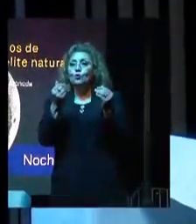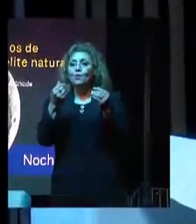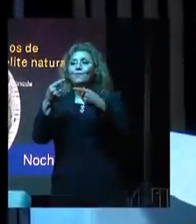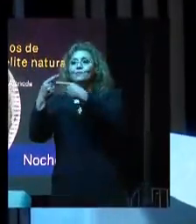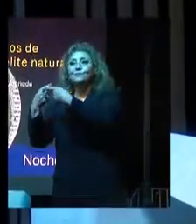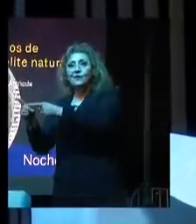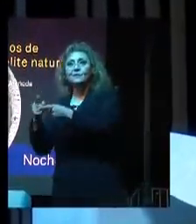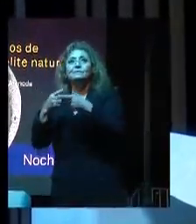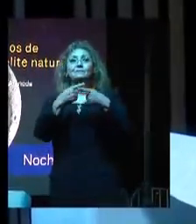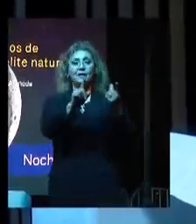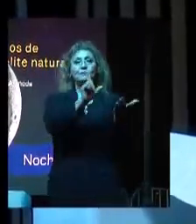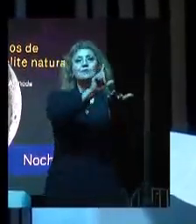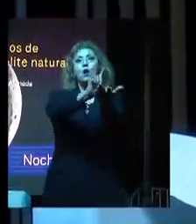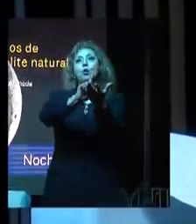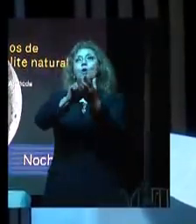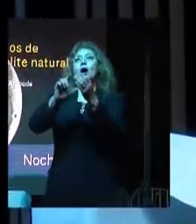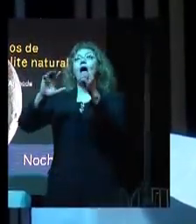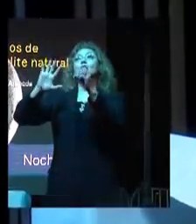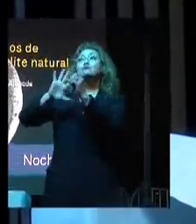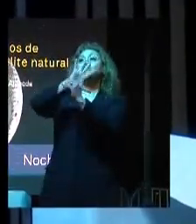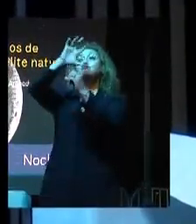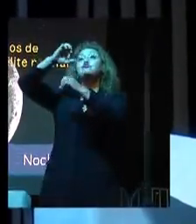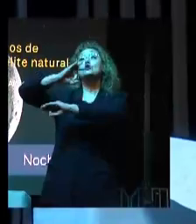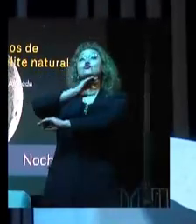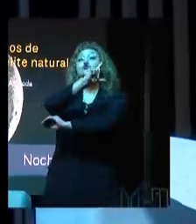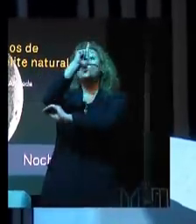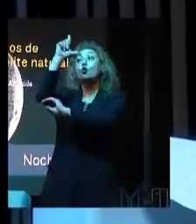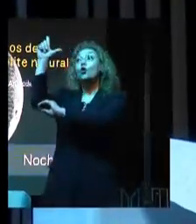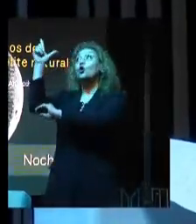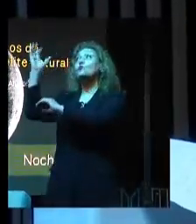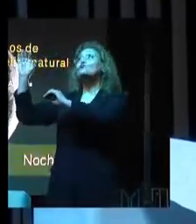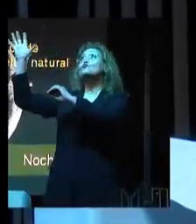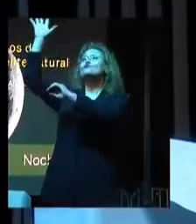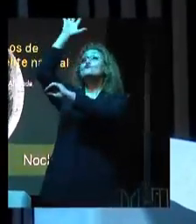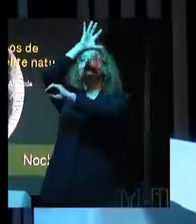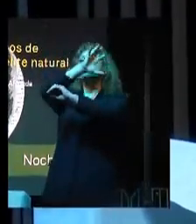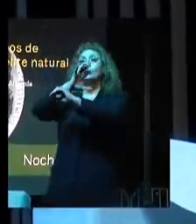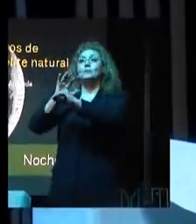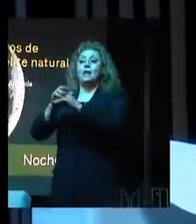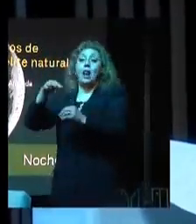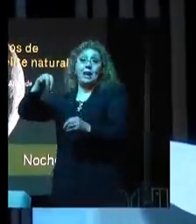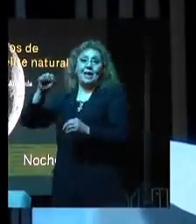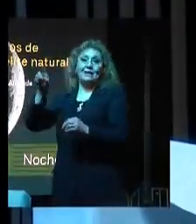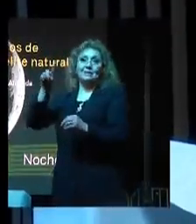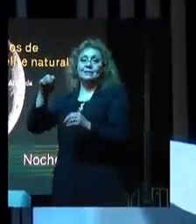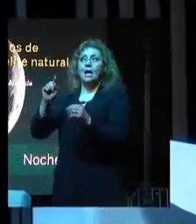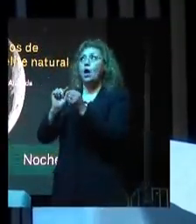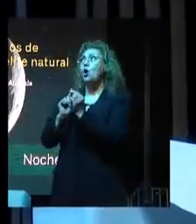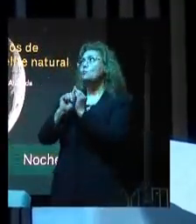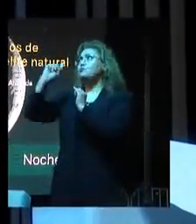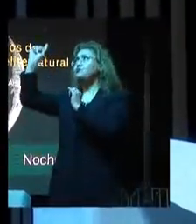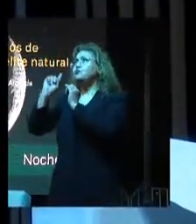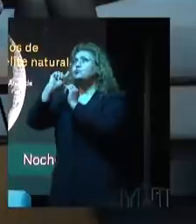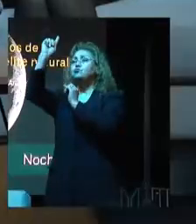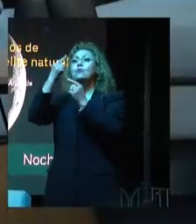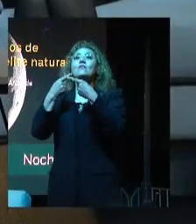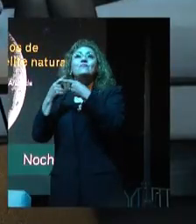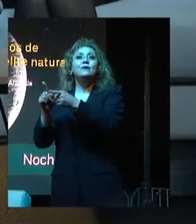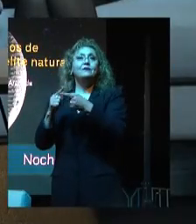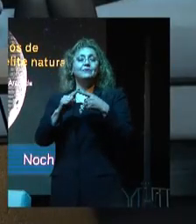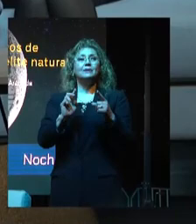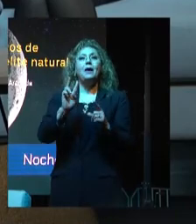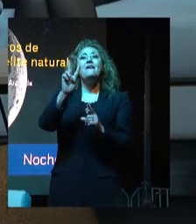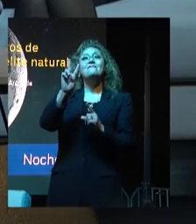lugares del sistema solar. Y entonces la NASA mandó naves que fueron a Mercurio, que fueron a Venus. Venus es el planeta